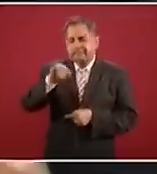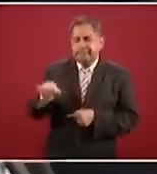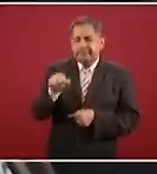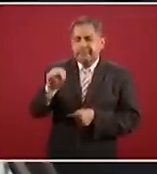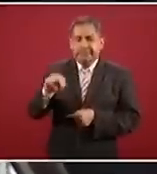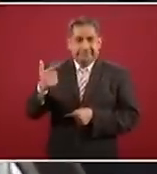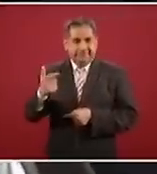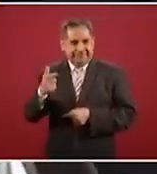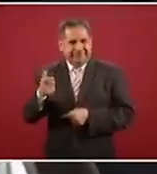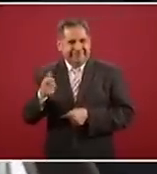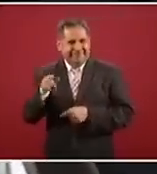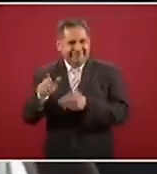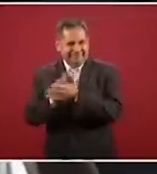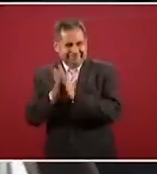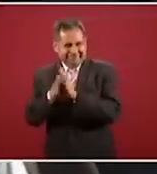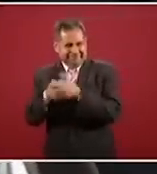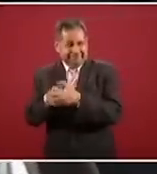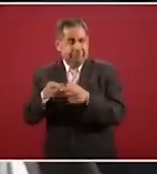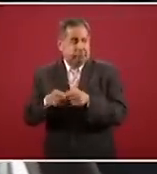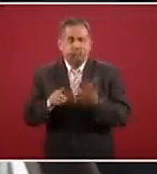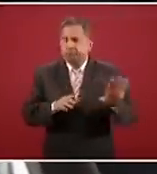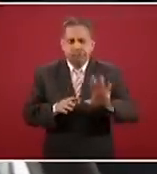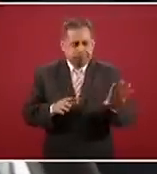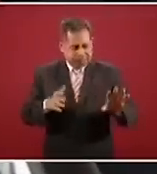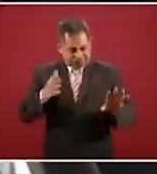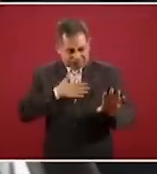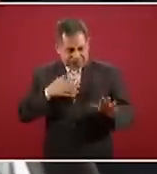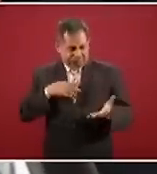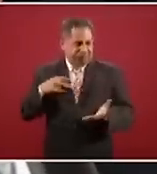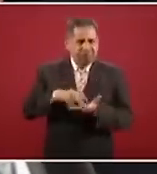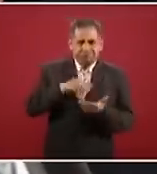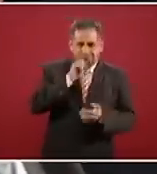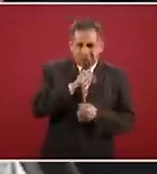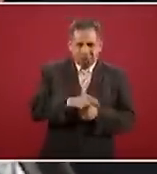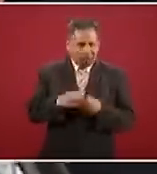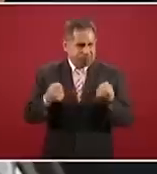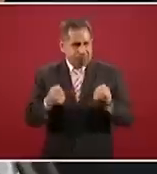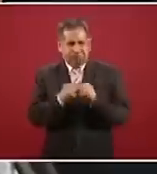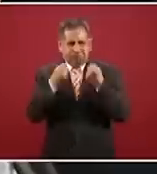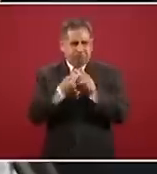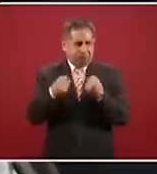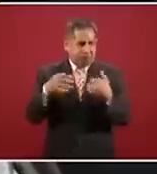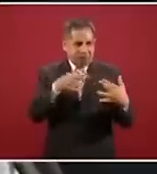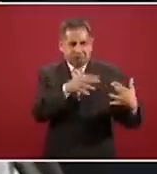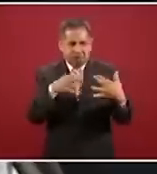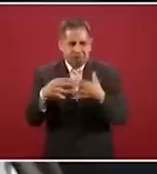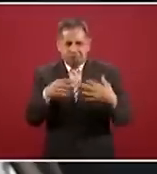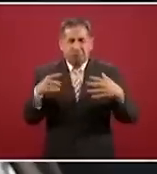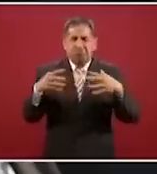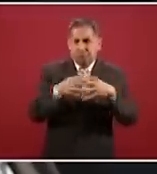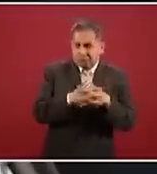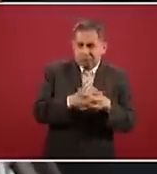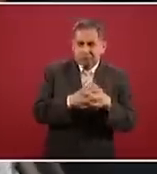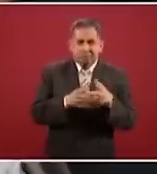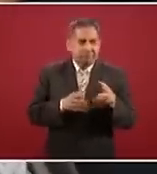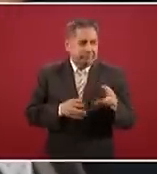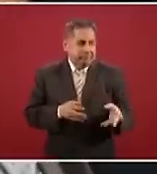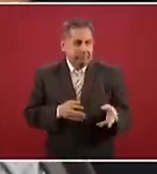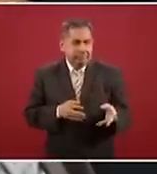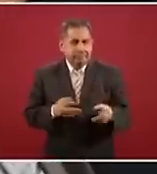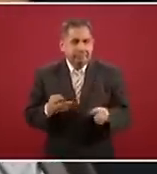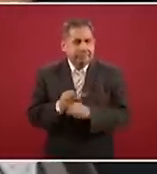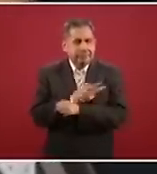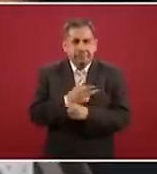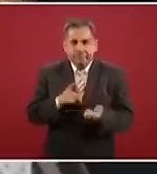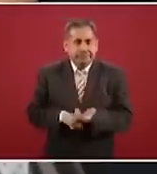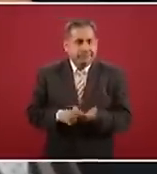que ellos van a tener presencia también ahí, que van a combatir al otro grupo. ¿Qué se está haciendo